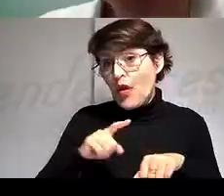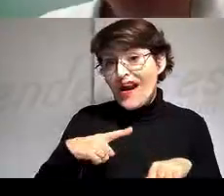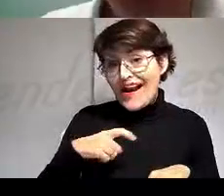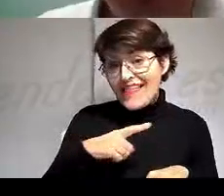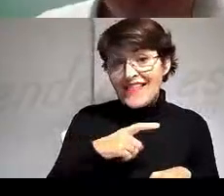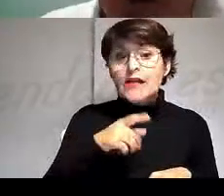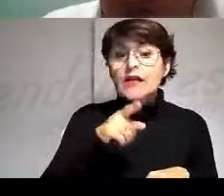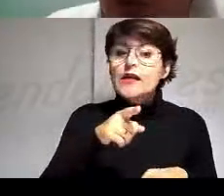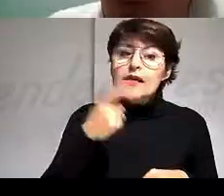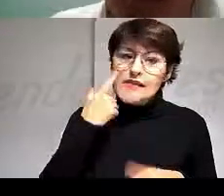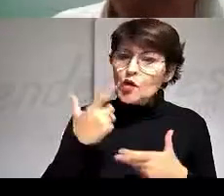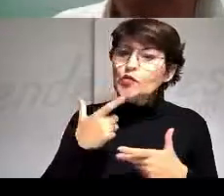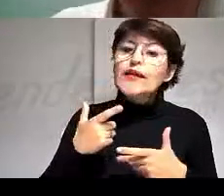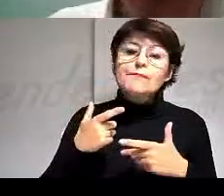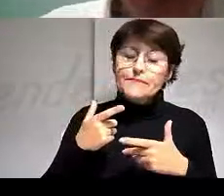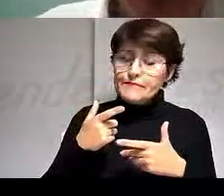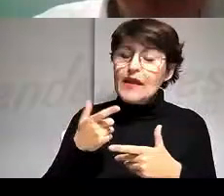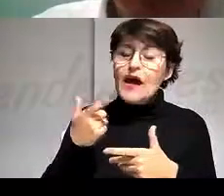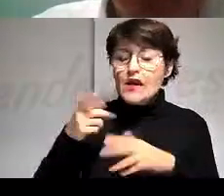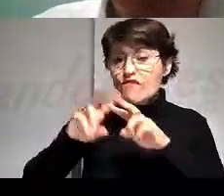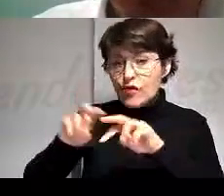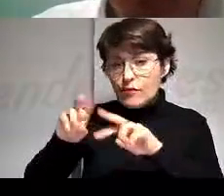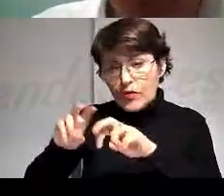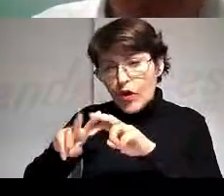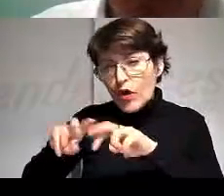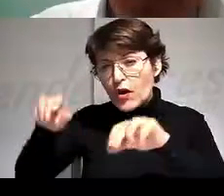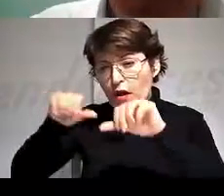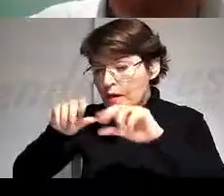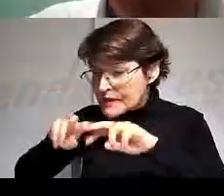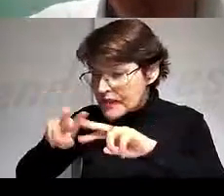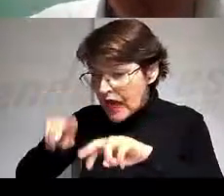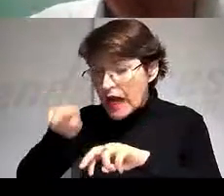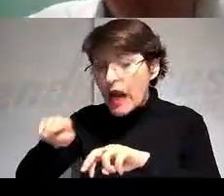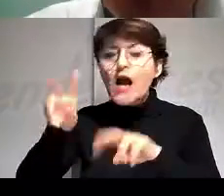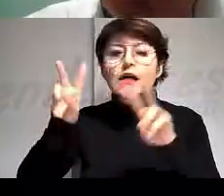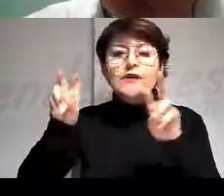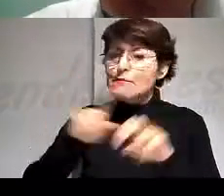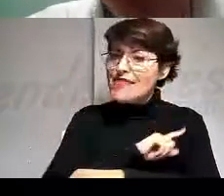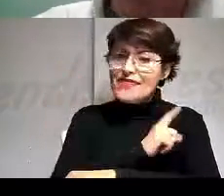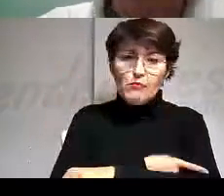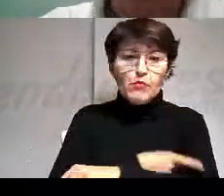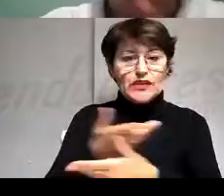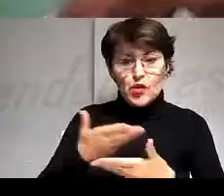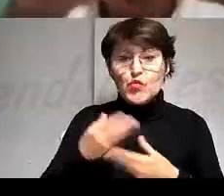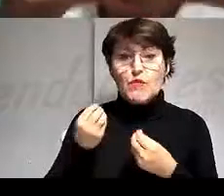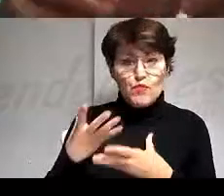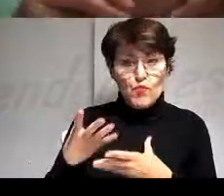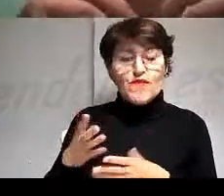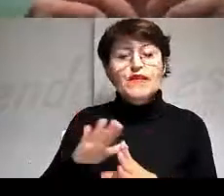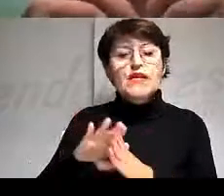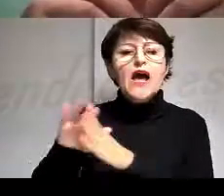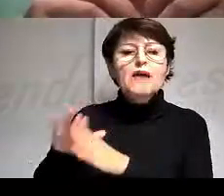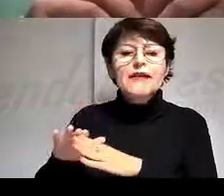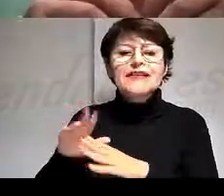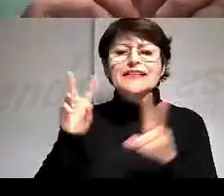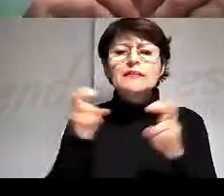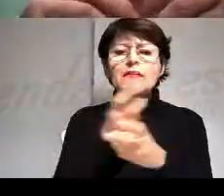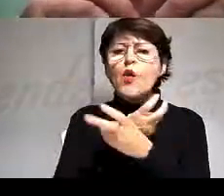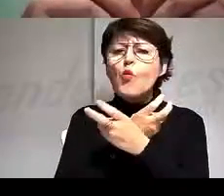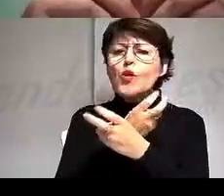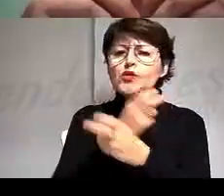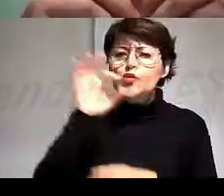ejercicio físico de manera regular, se ha visto claramente que aporta prevención. Osteoporosis, ¿por qué? Porque la calcificación de los huesos